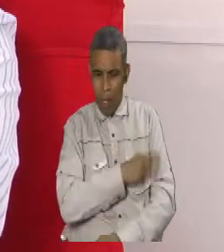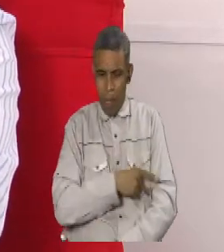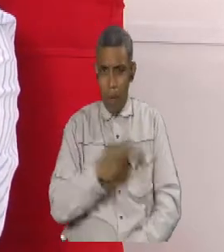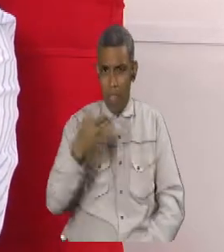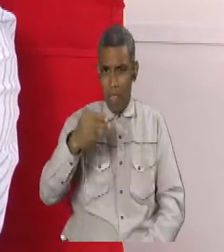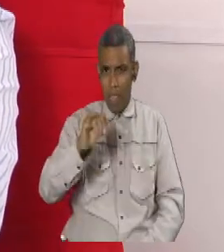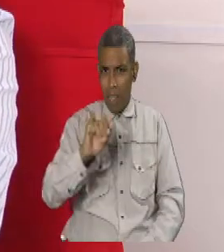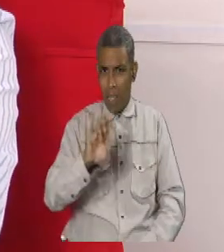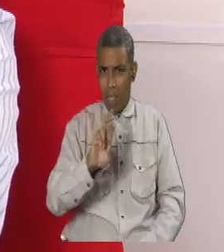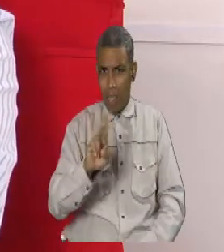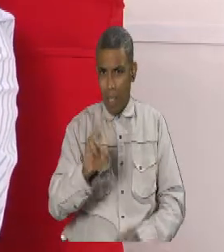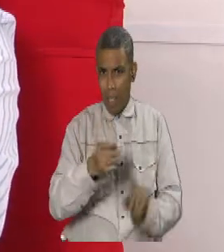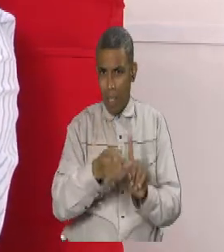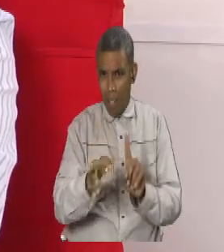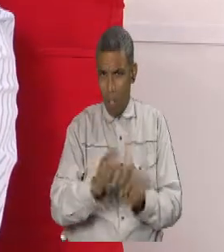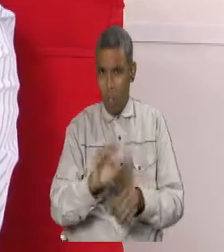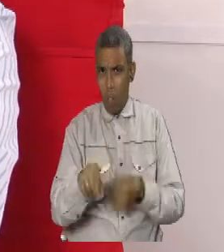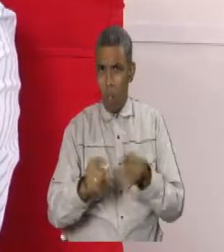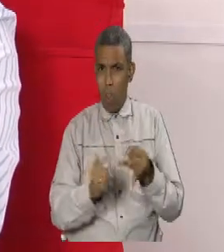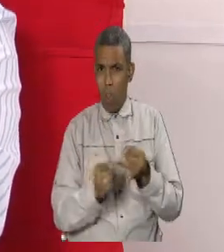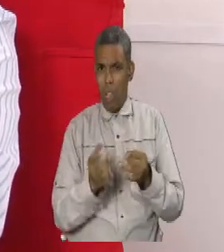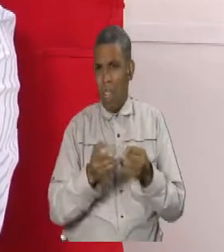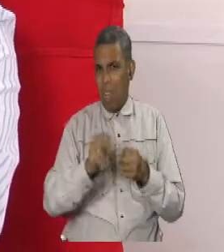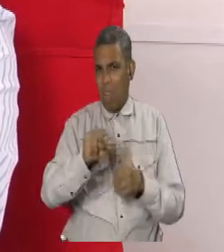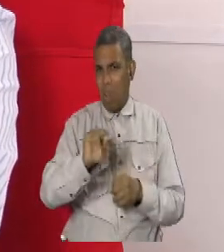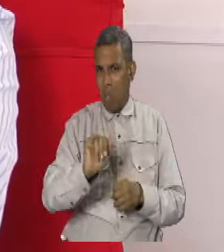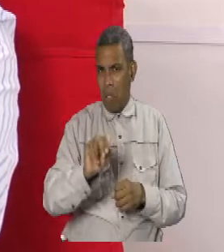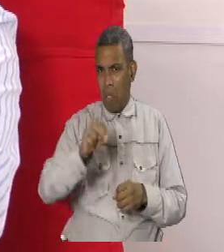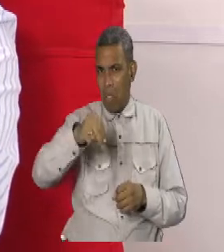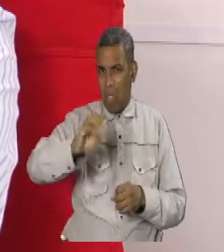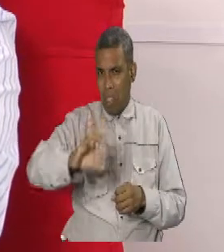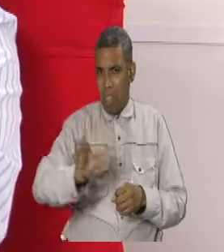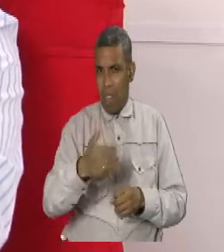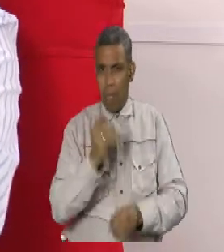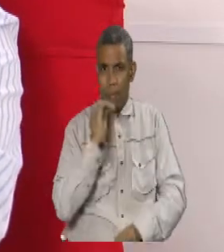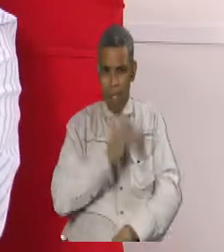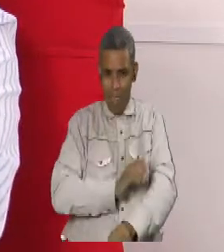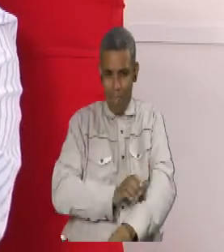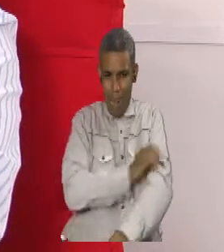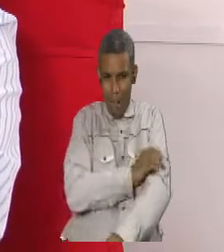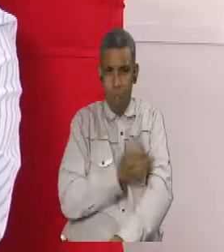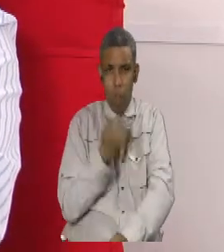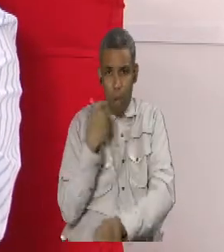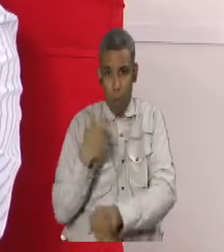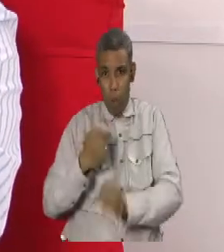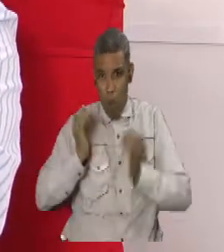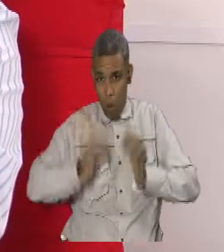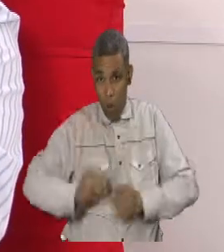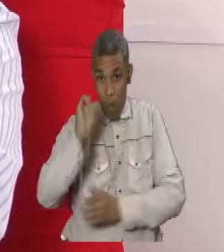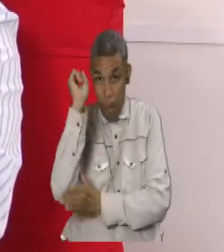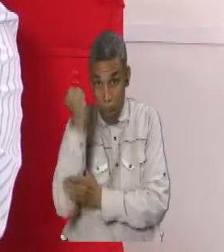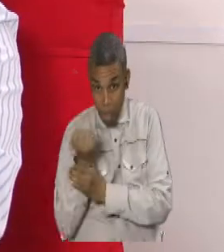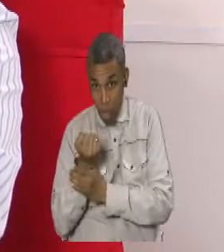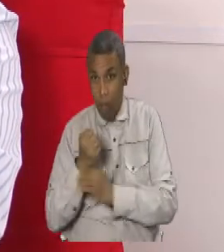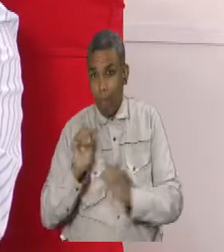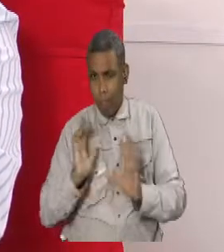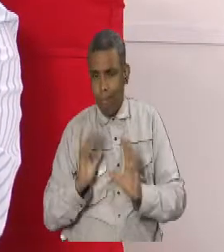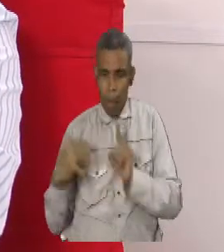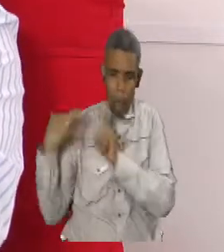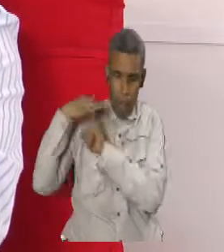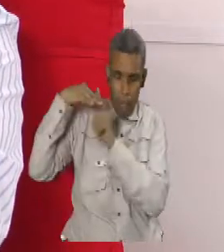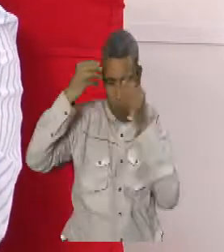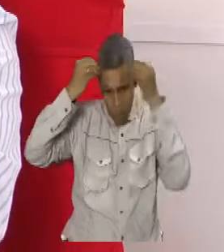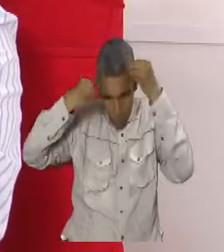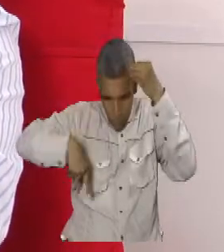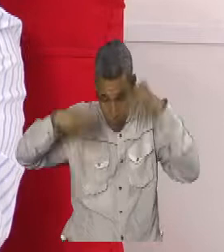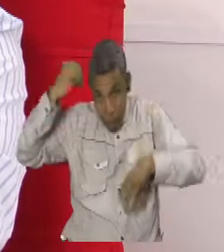minerales esenciales, tipo zinc, calcio, hacen parte del crecimiento y de la salud de nuestro cabello. Recordar que es